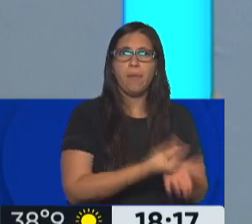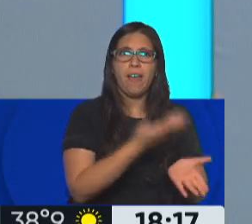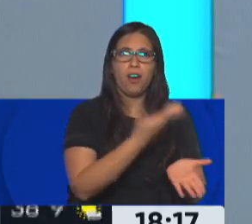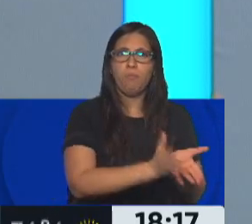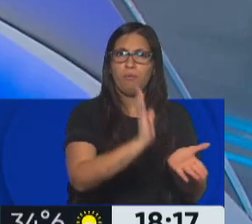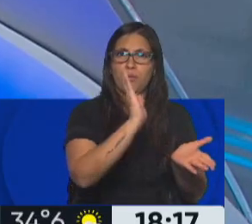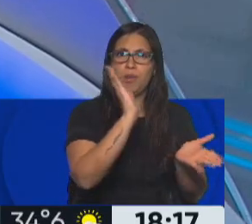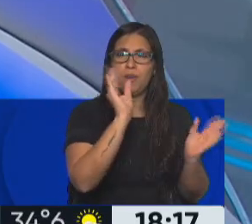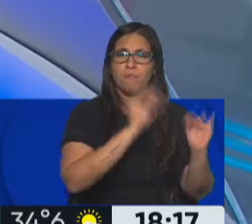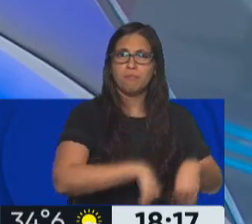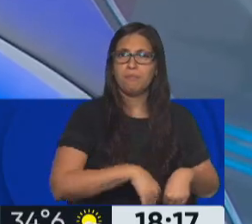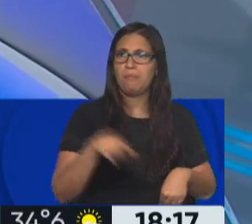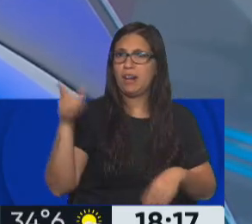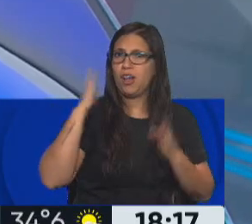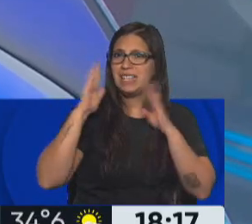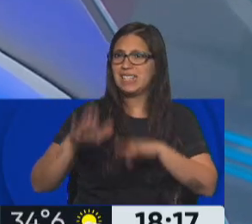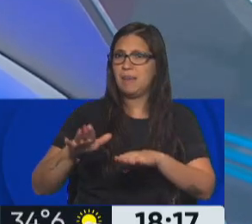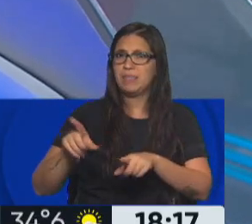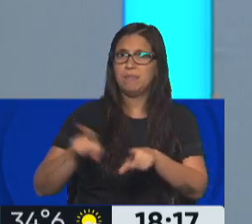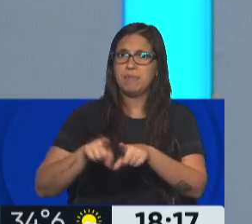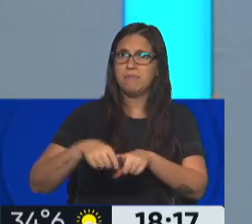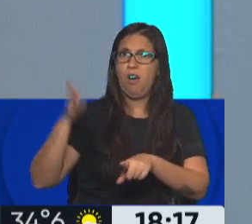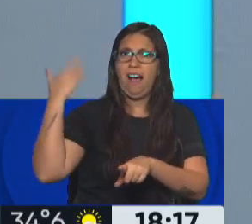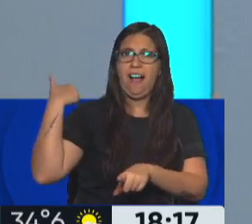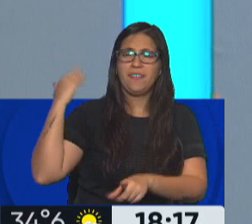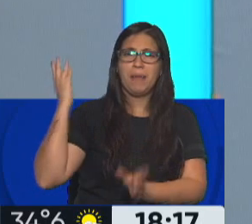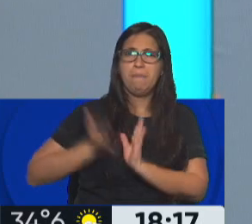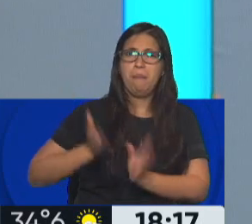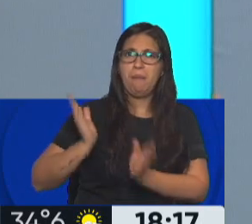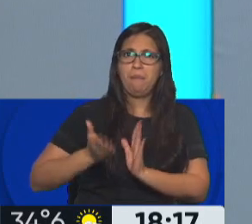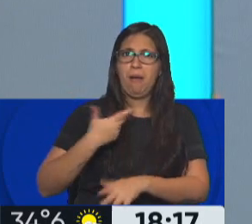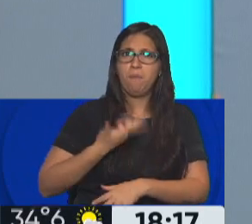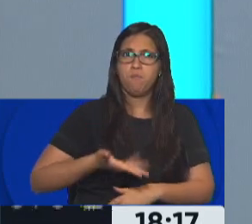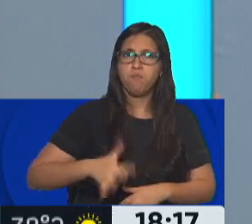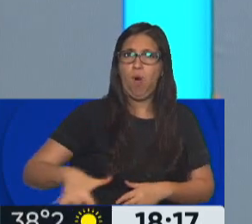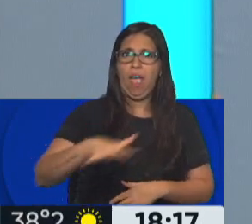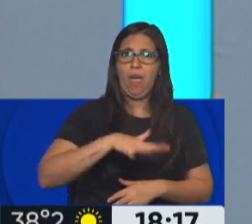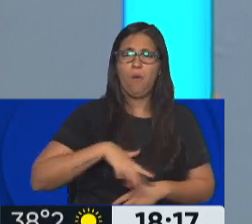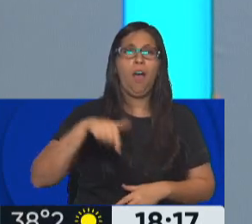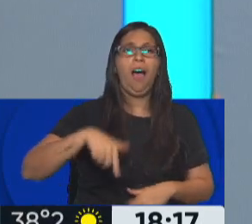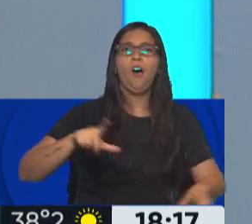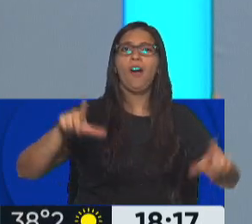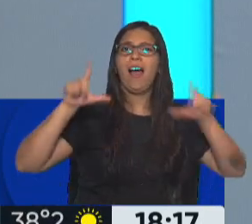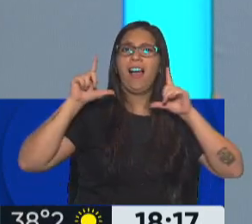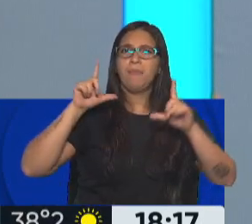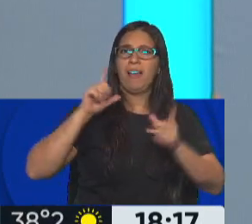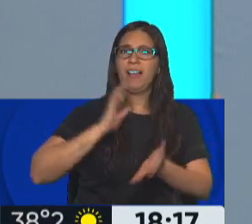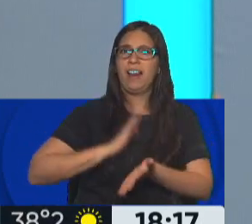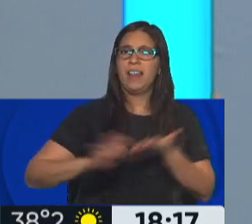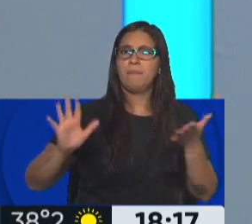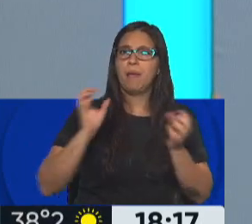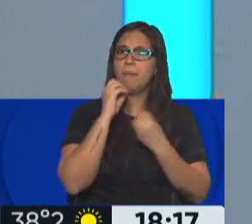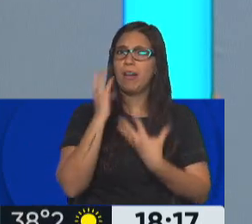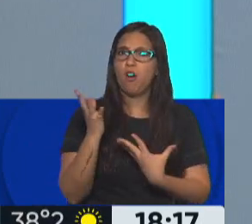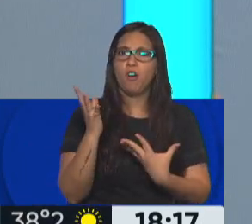lado, estos islamistas son los mismos que han mortificado también a la población, por más que ahora se presenten con otra cara, y que además Occidente